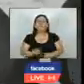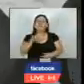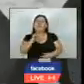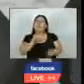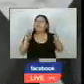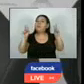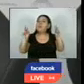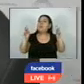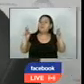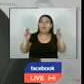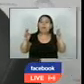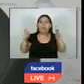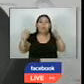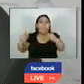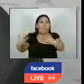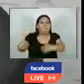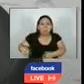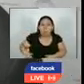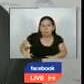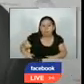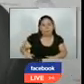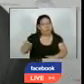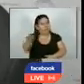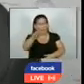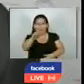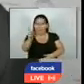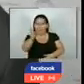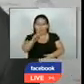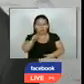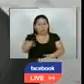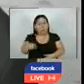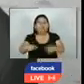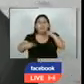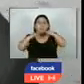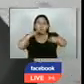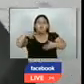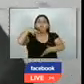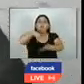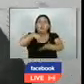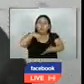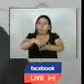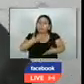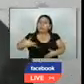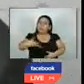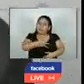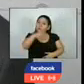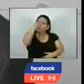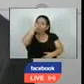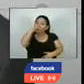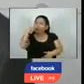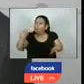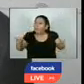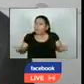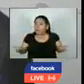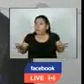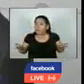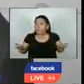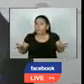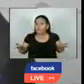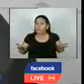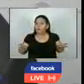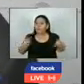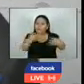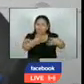tema con el cual no se puede estar jugando. Este es un tema de democracia, de democracia de nuestro país. Entonces, y